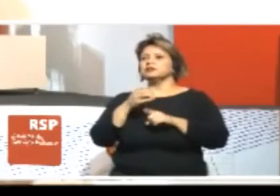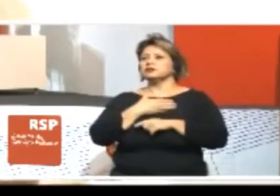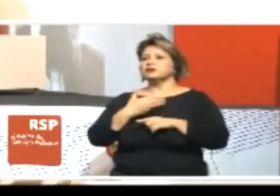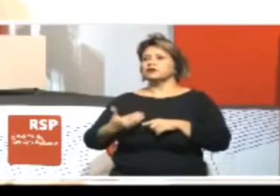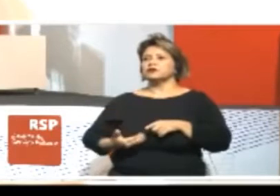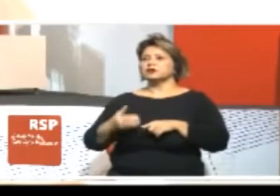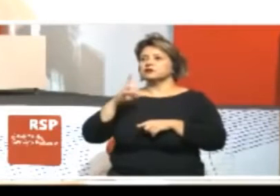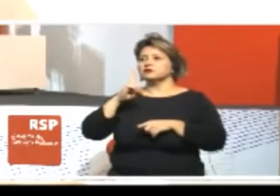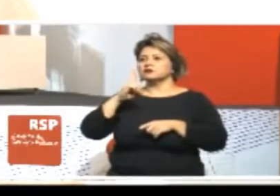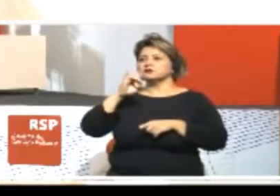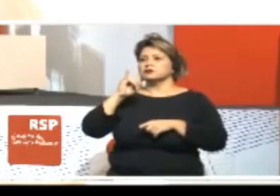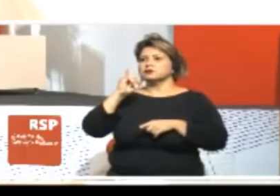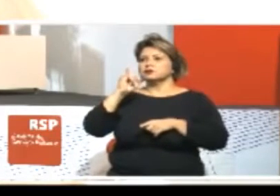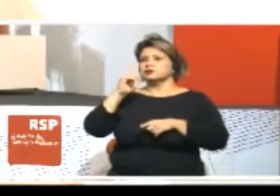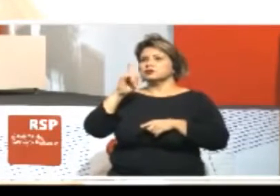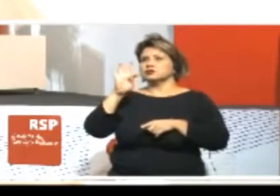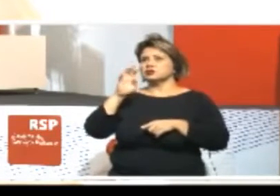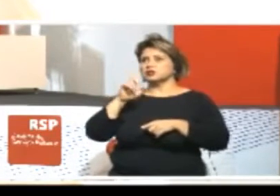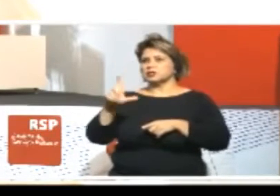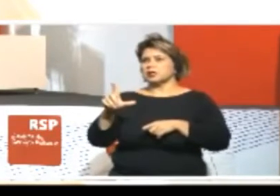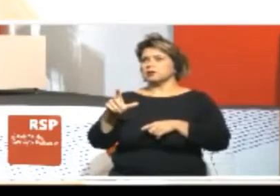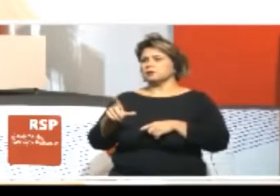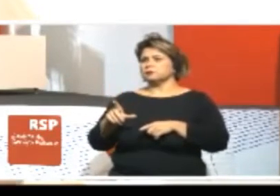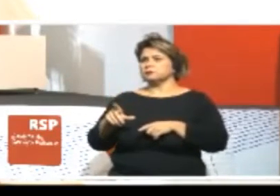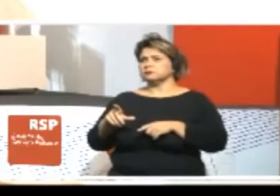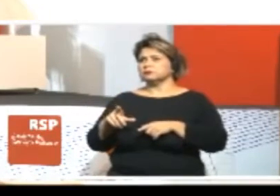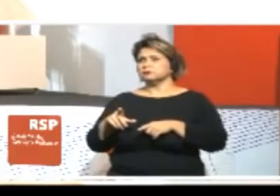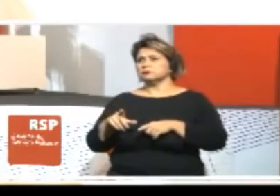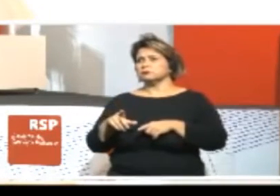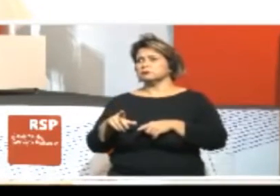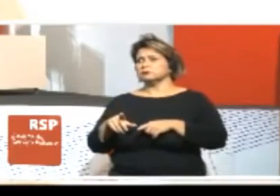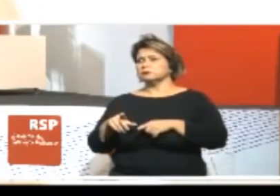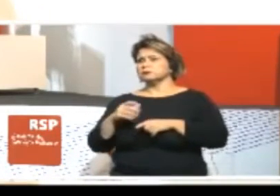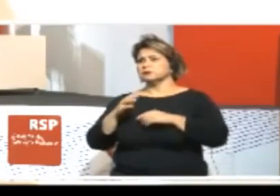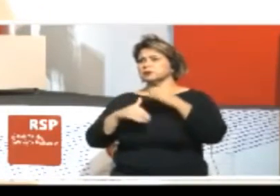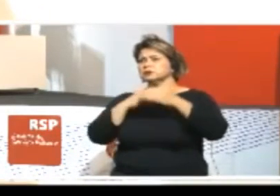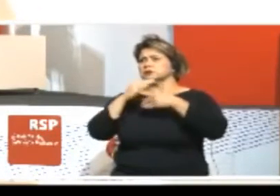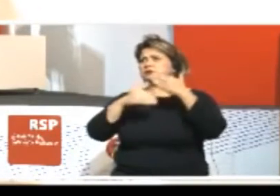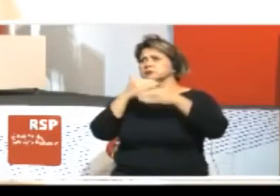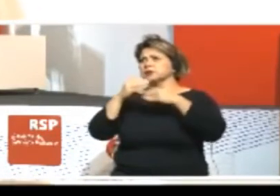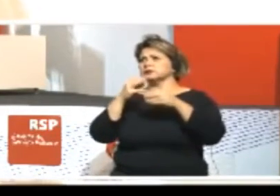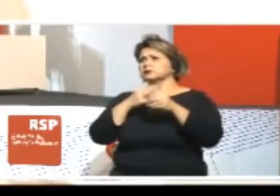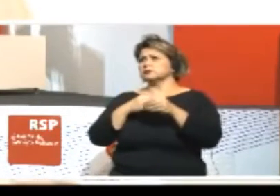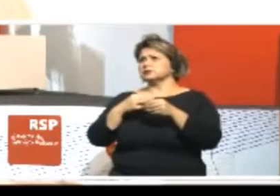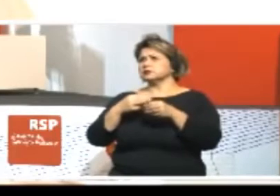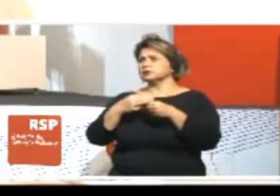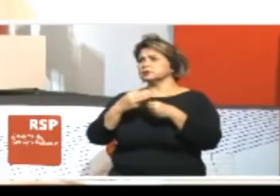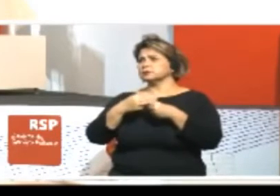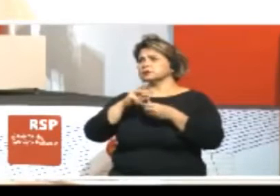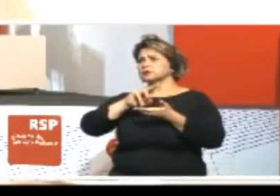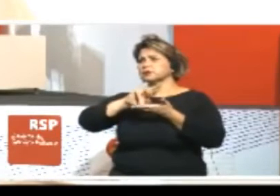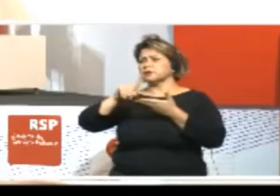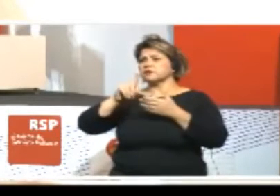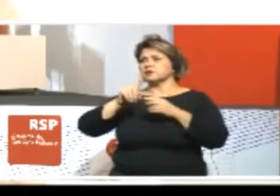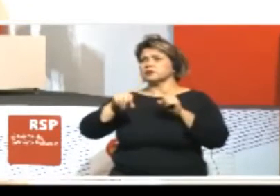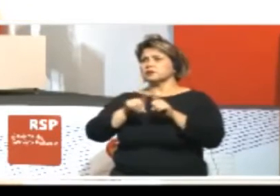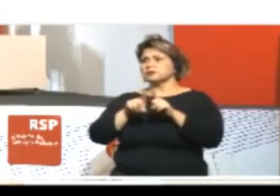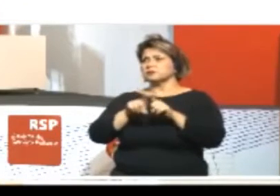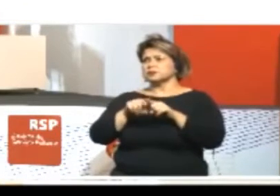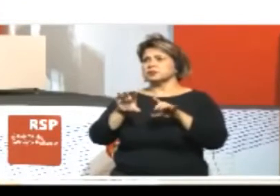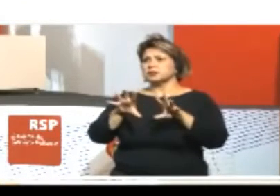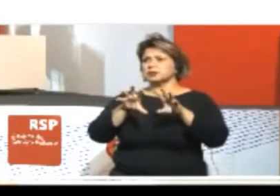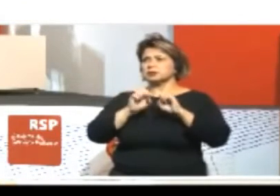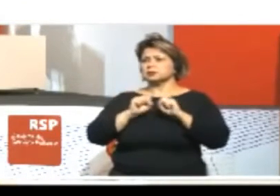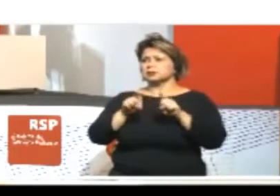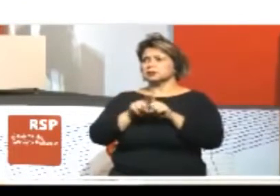tienden a, en el desempeño de los municipios, tiende a variar si se adoptó por iniciativa propia o si